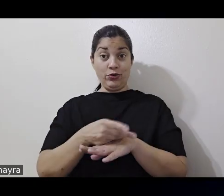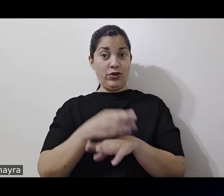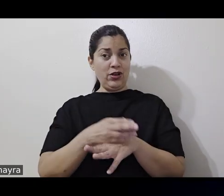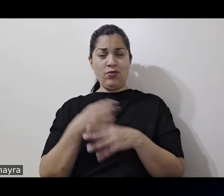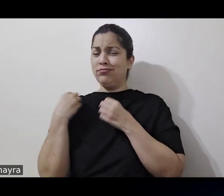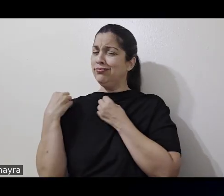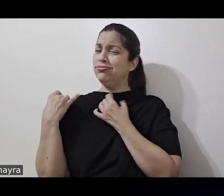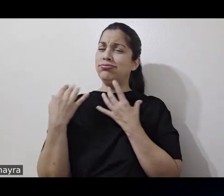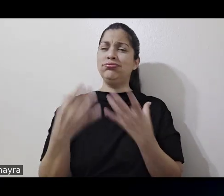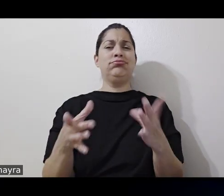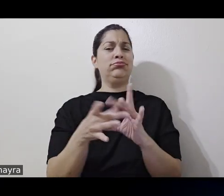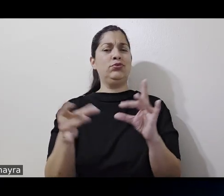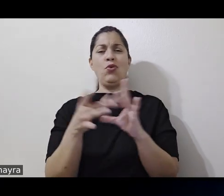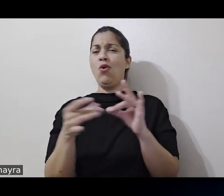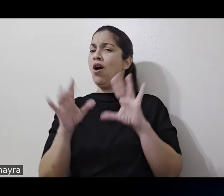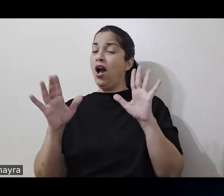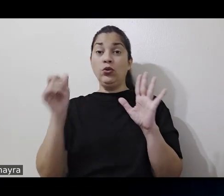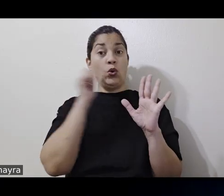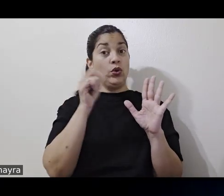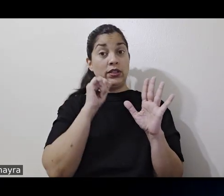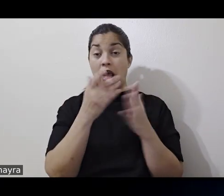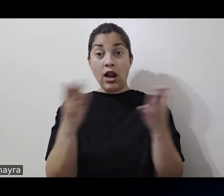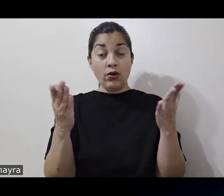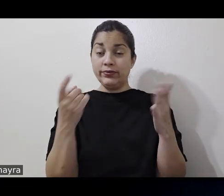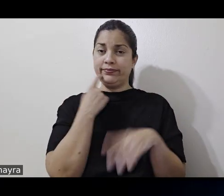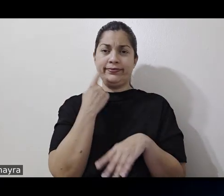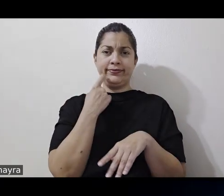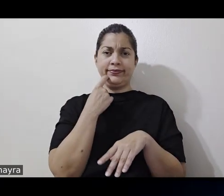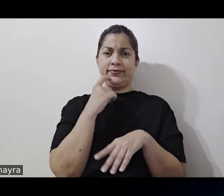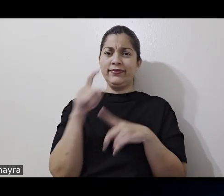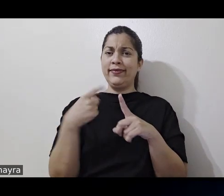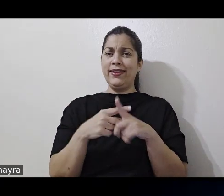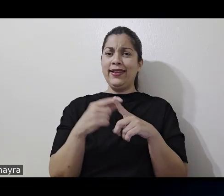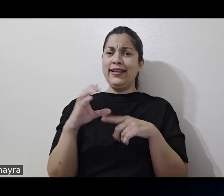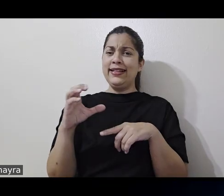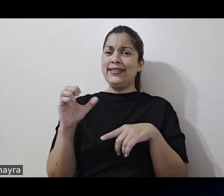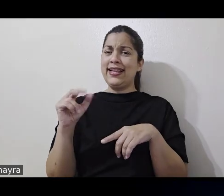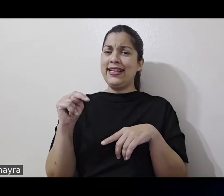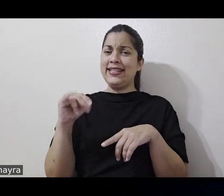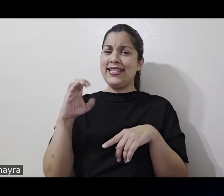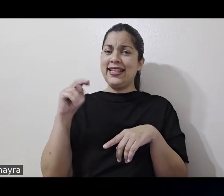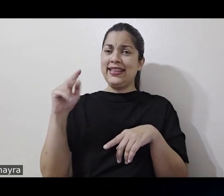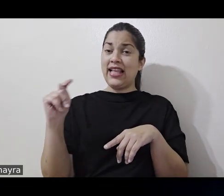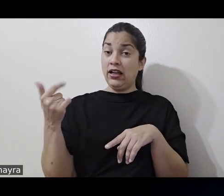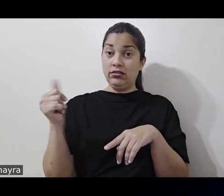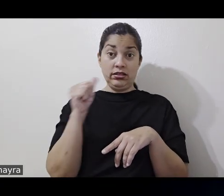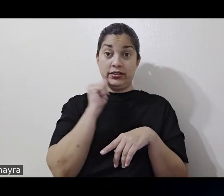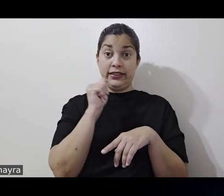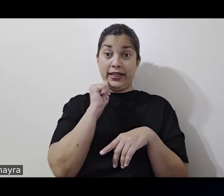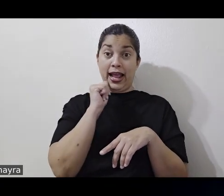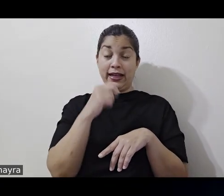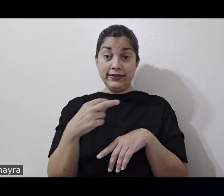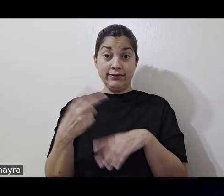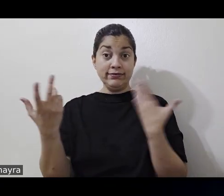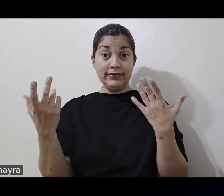una beta de historias. Todos los días sale algo. Mira, ahora hace poco salió de la Cenicienta, la niña que tenían encerrada en la